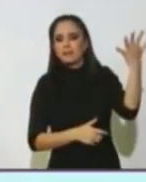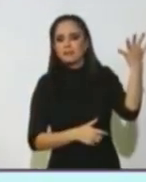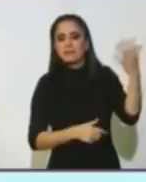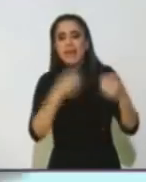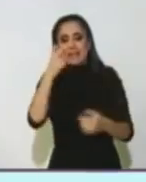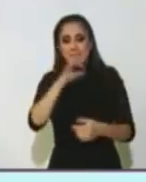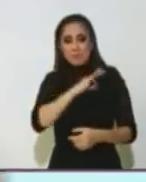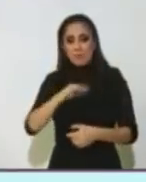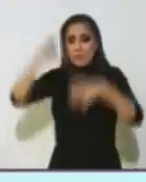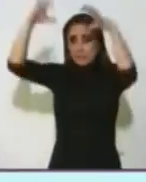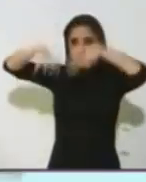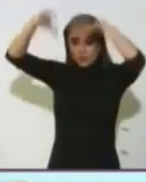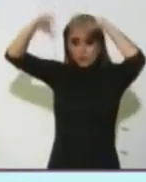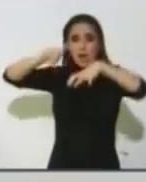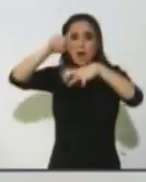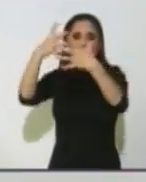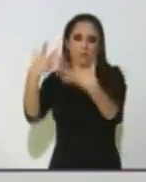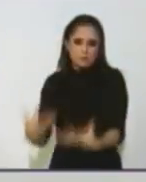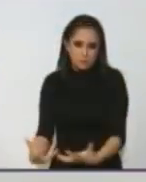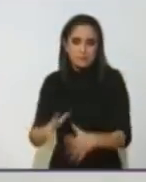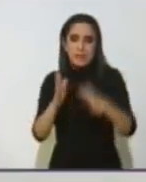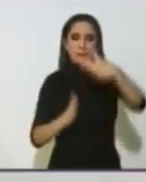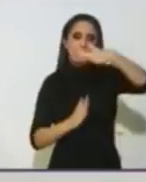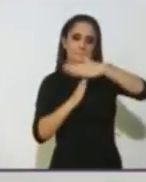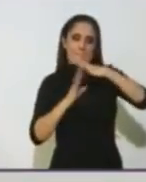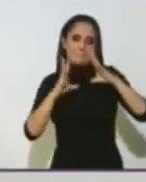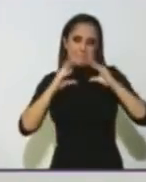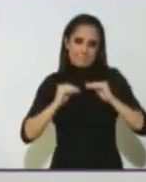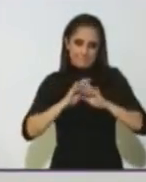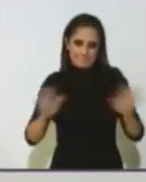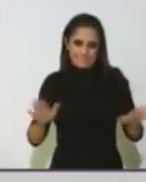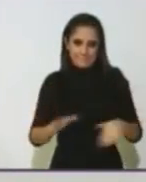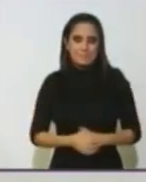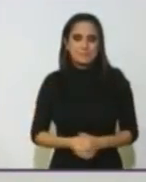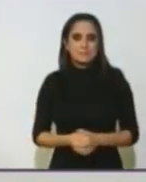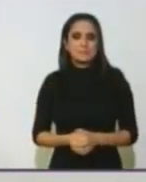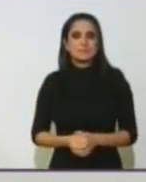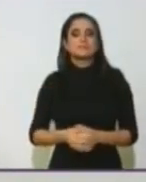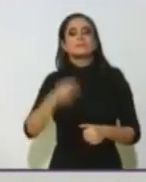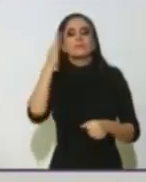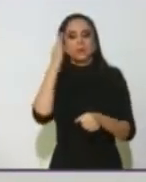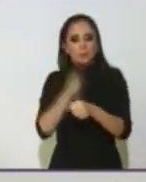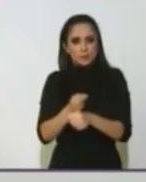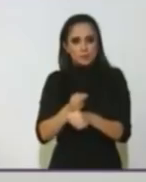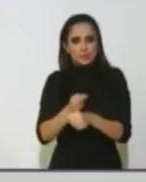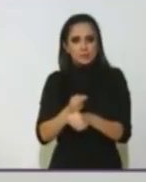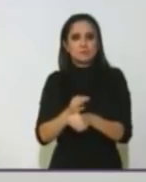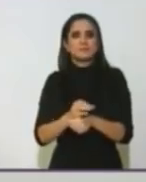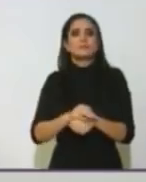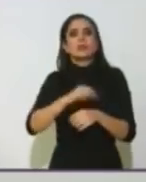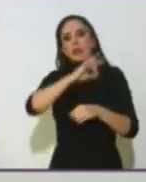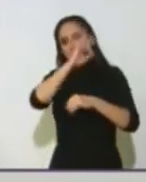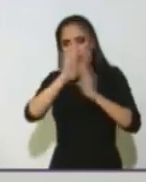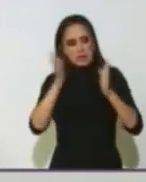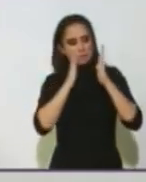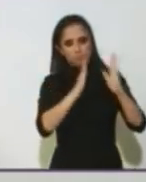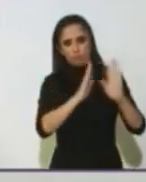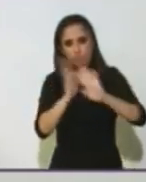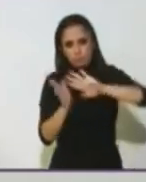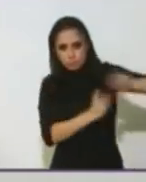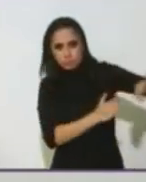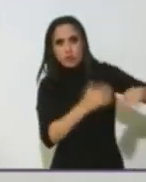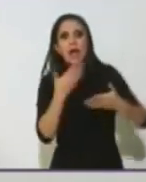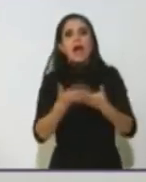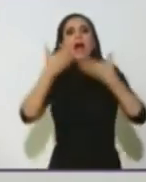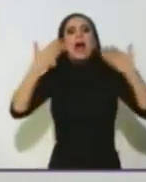lluvia se filtrara bien con muchas gracias candidata gracias bueno cerramos entonces esta fase y entramos a la